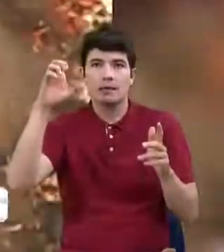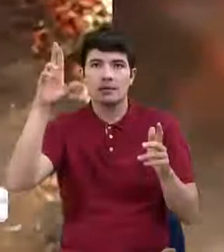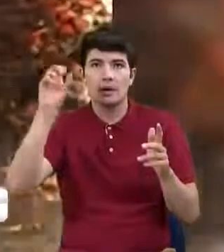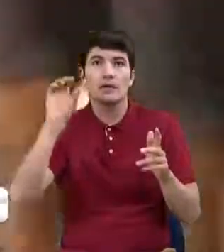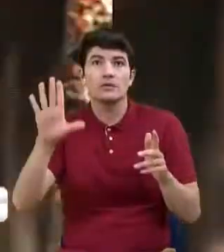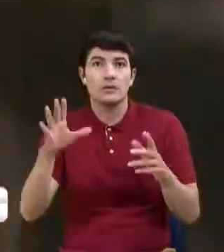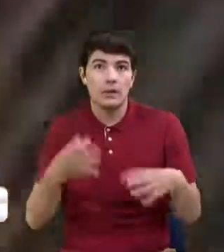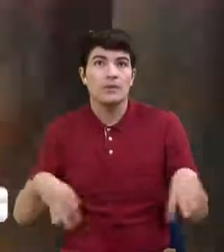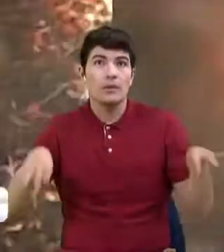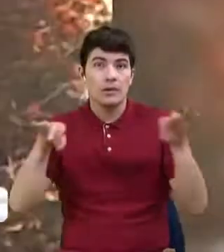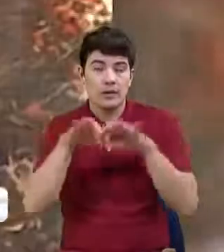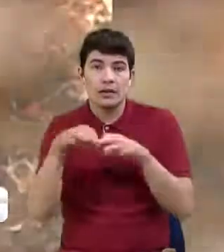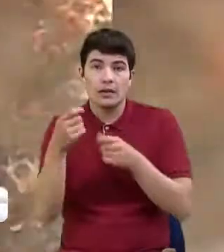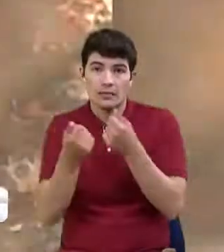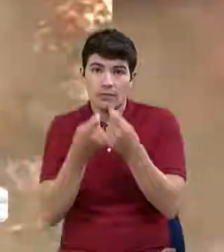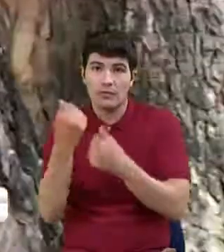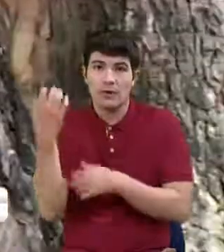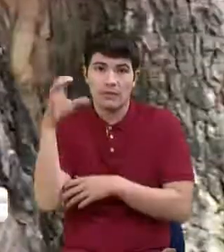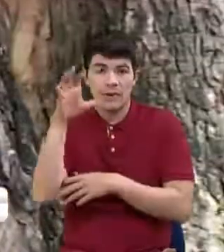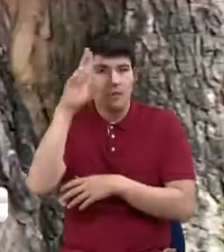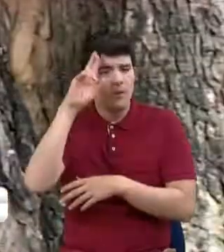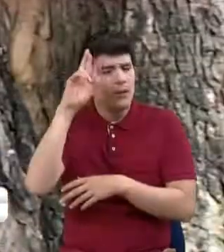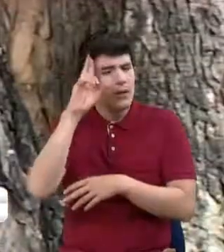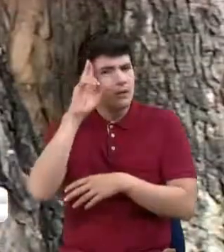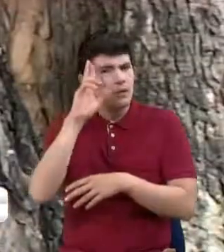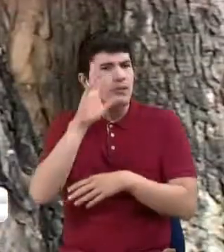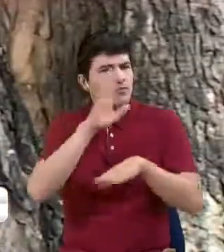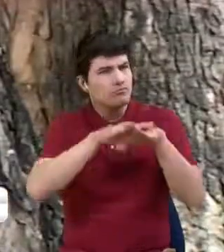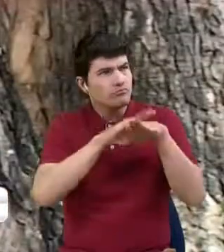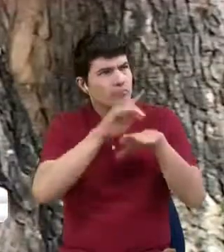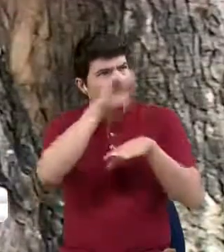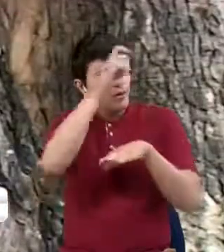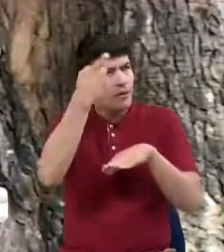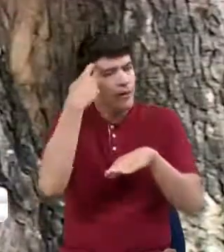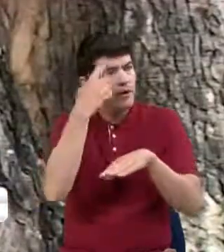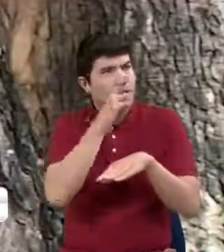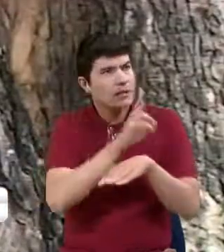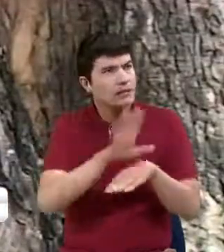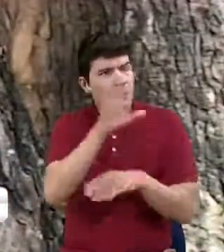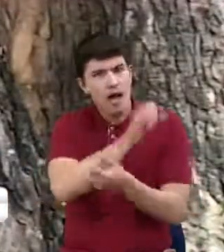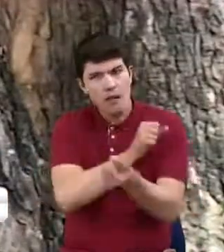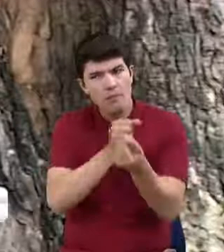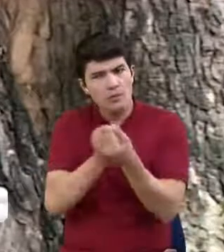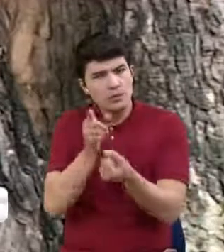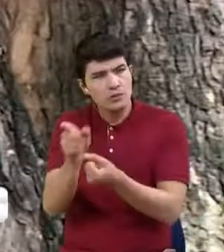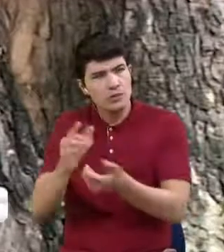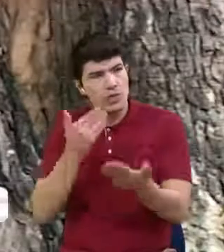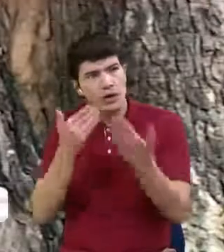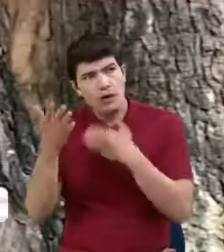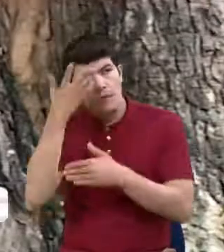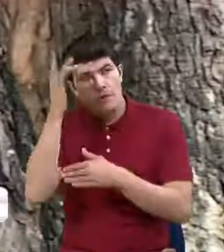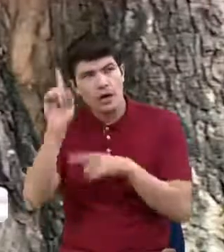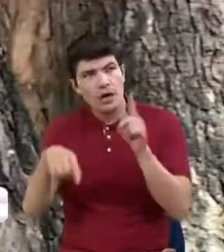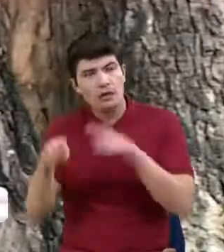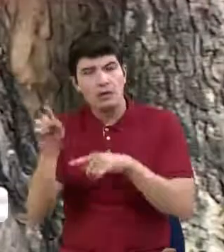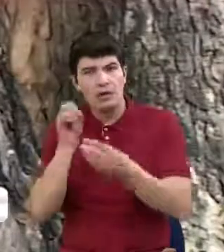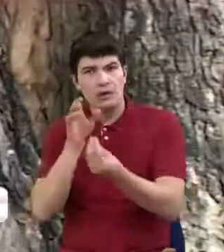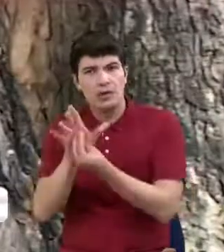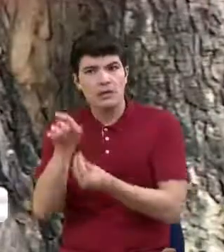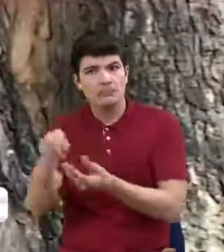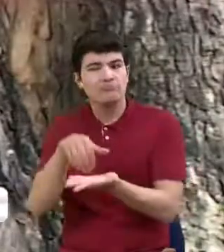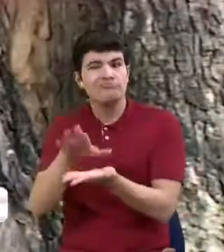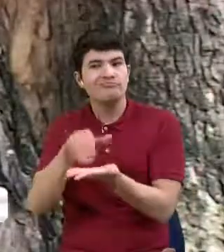economía del país por eso el llamado al gobierno también para que apoye a los campesinos de acuerdo a que la violencia los ha desertado de las zonas